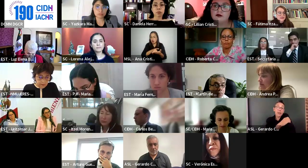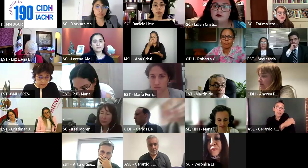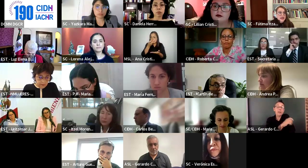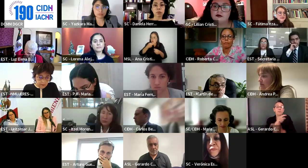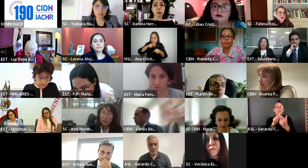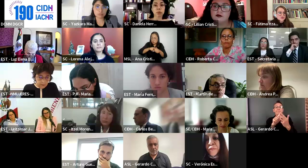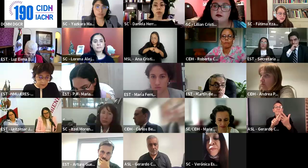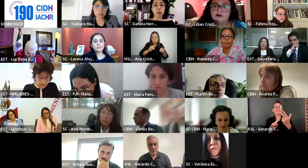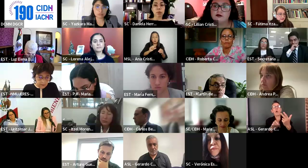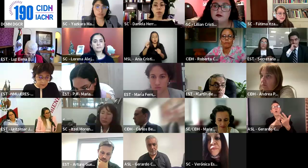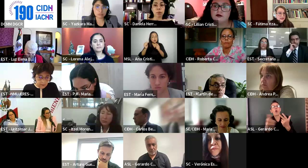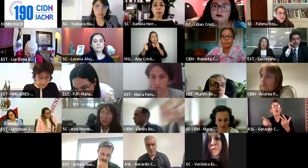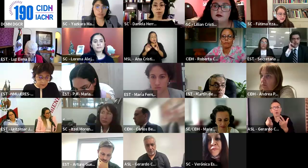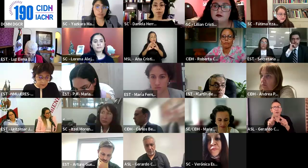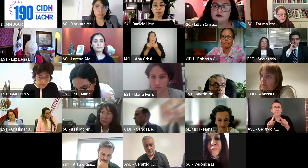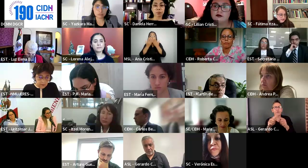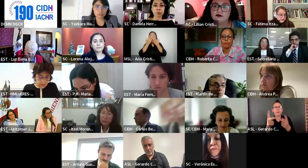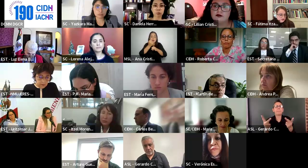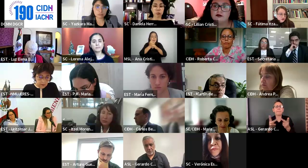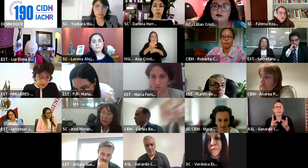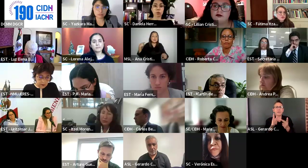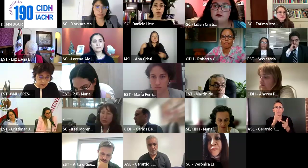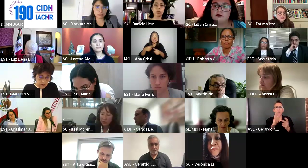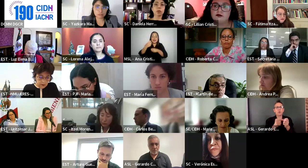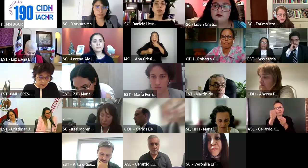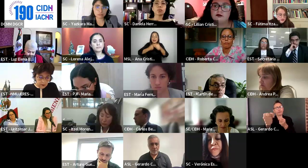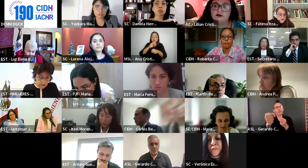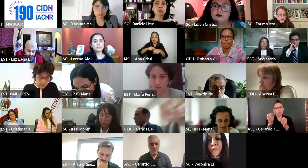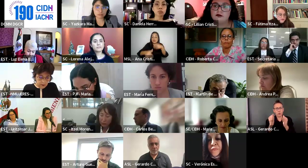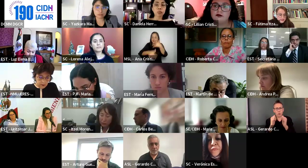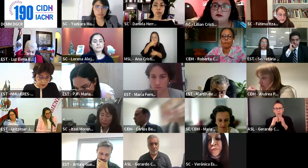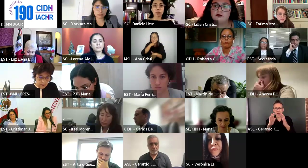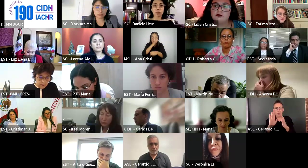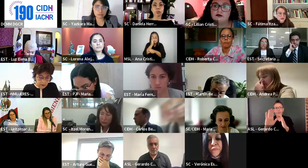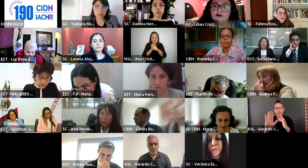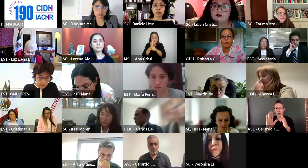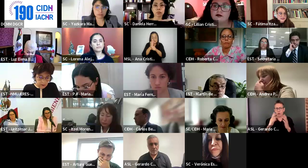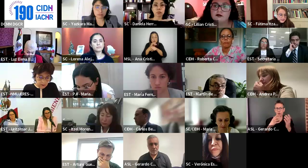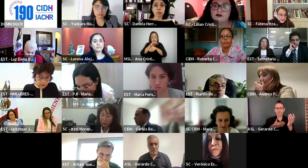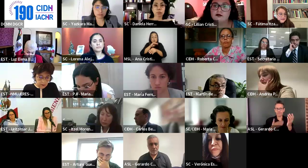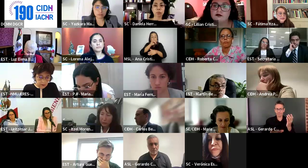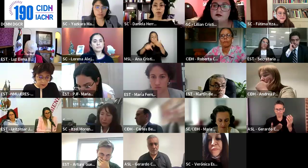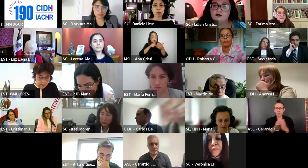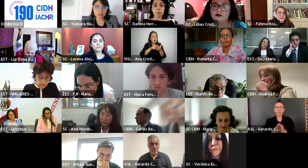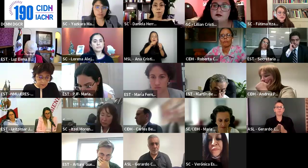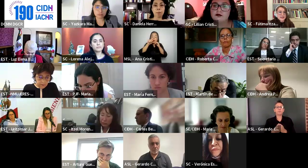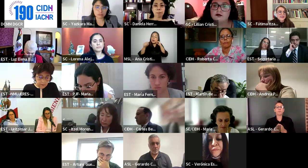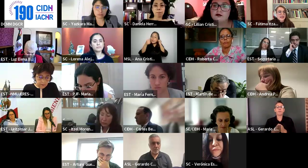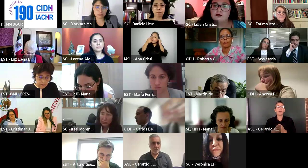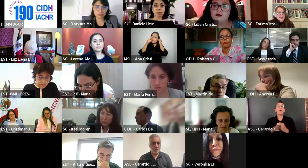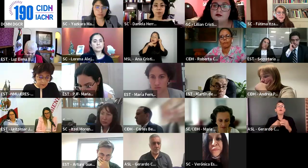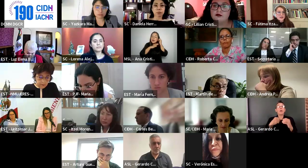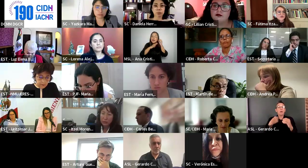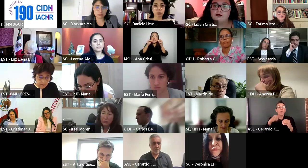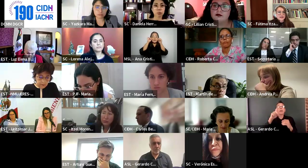otras más. Hasta 2015 es que se realizó un censo sobre espacios de asistencia social